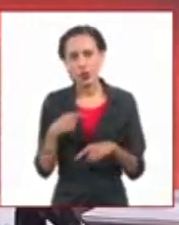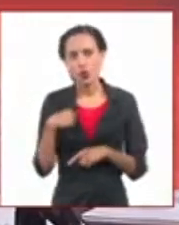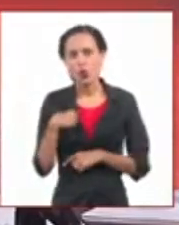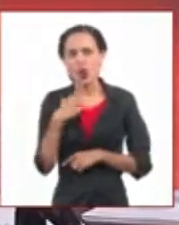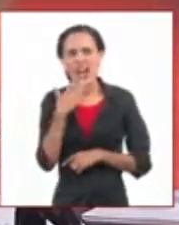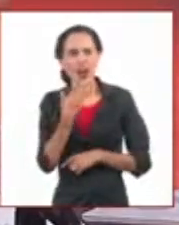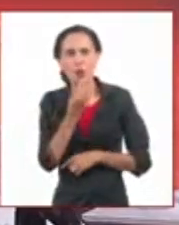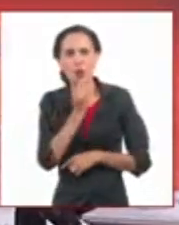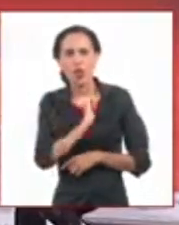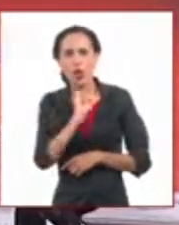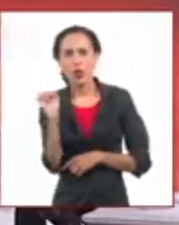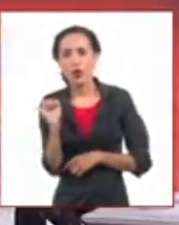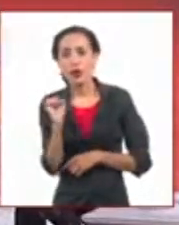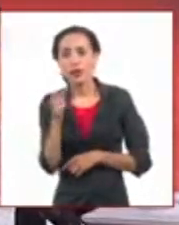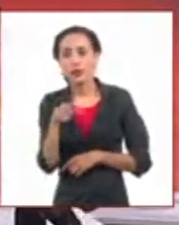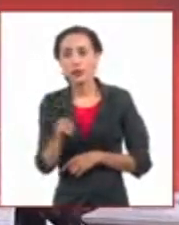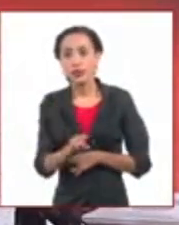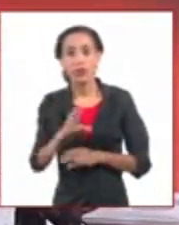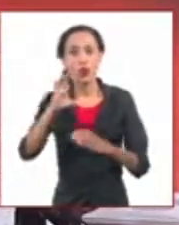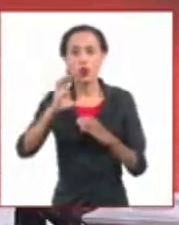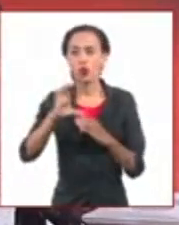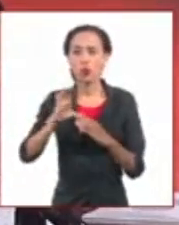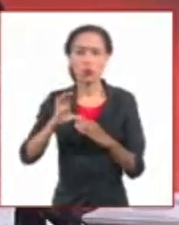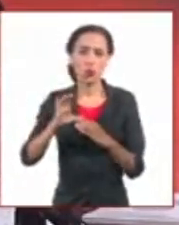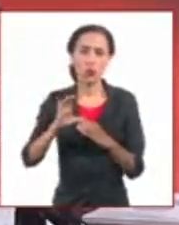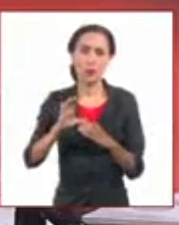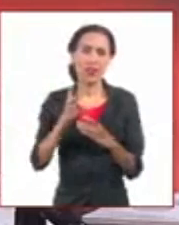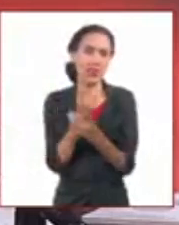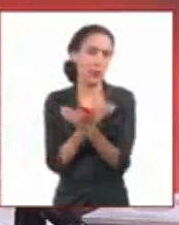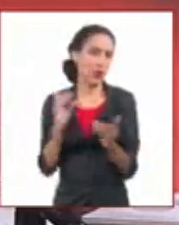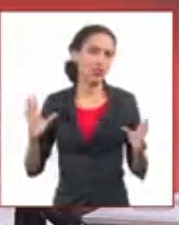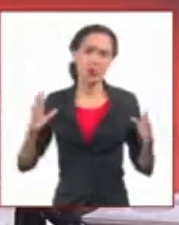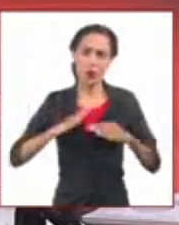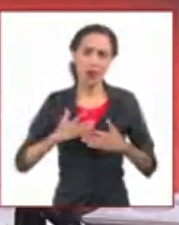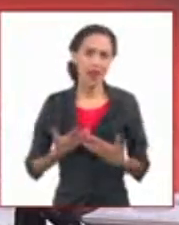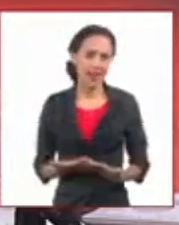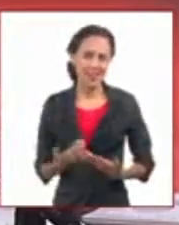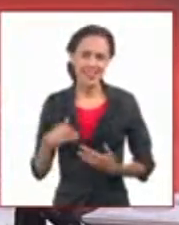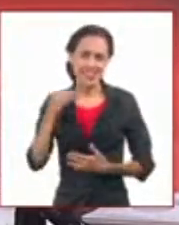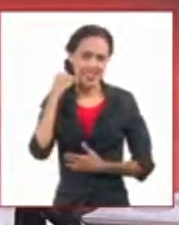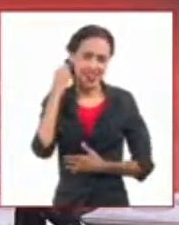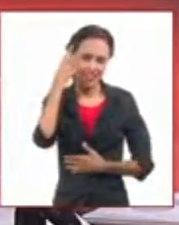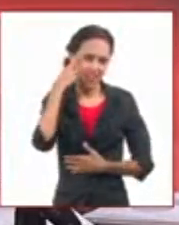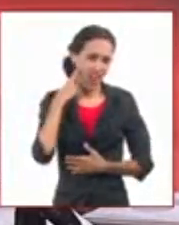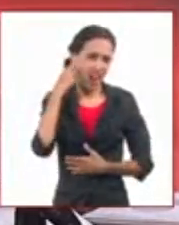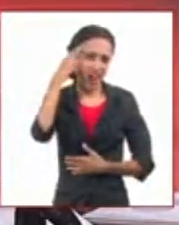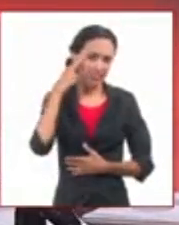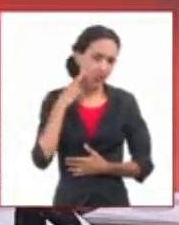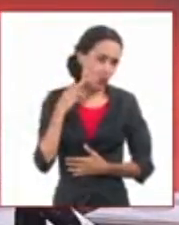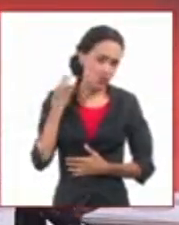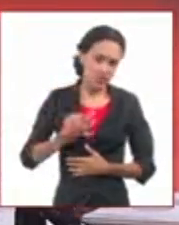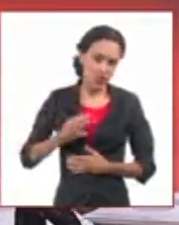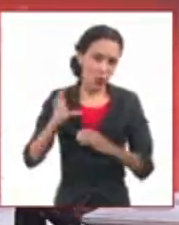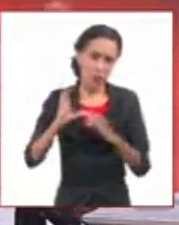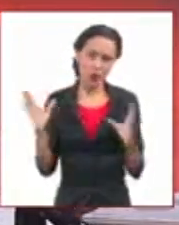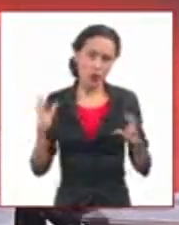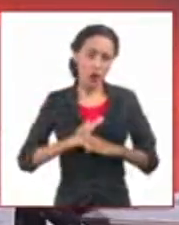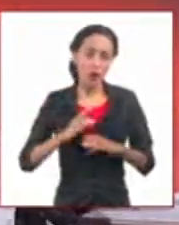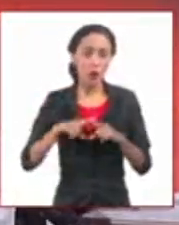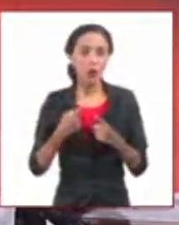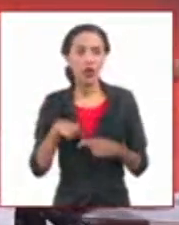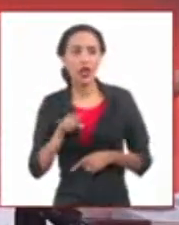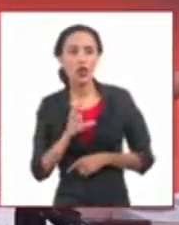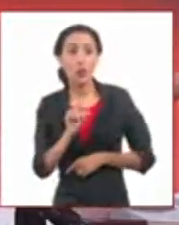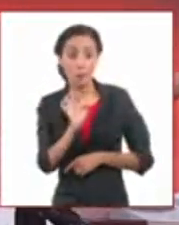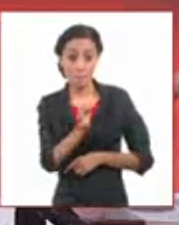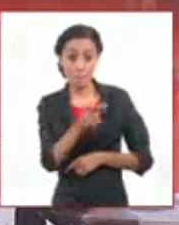si en realidad este es una de las compras más antidemocráticas que se puede recordar la faz de la tierra cuando ellos mismos han segmentado hablan de la necesidad